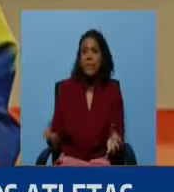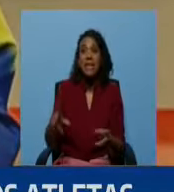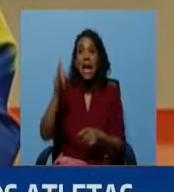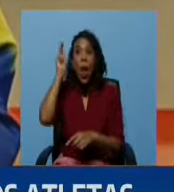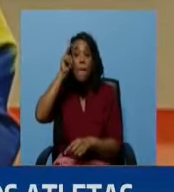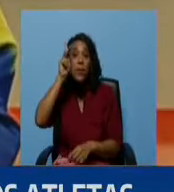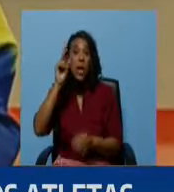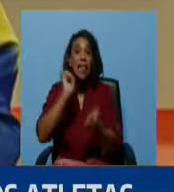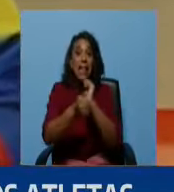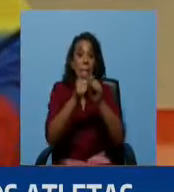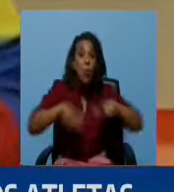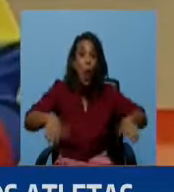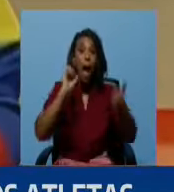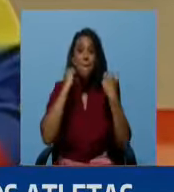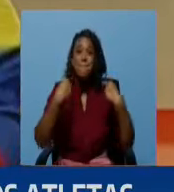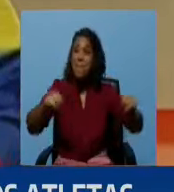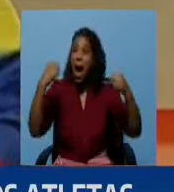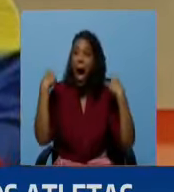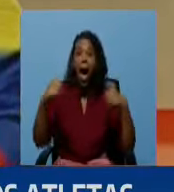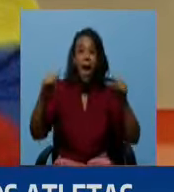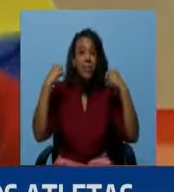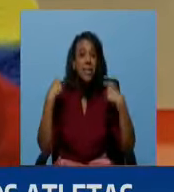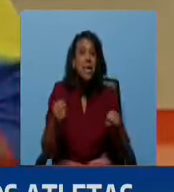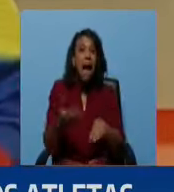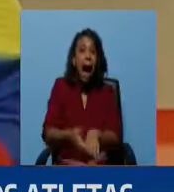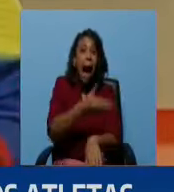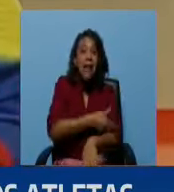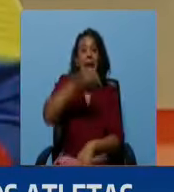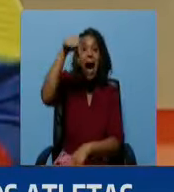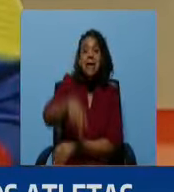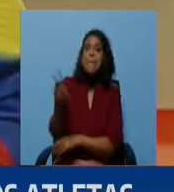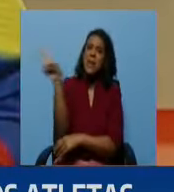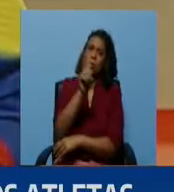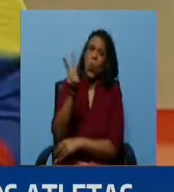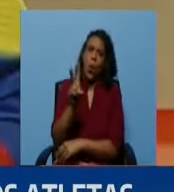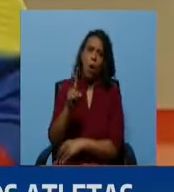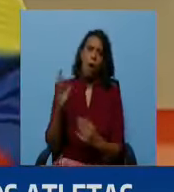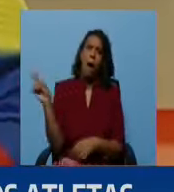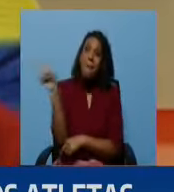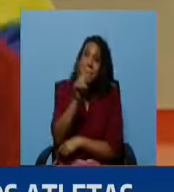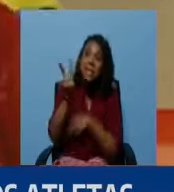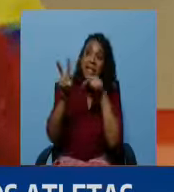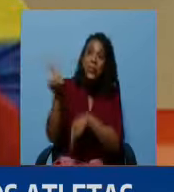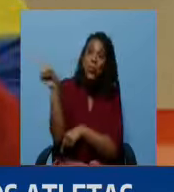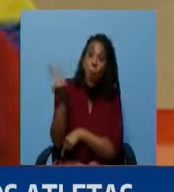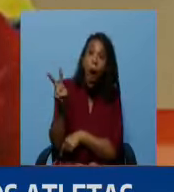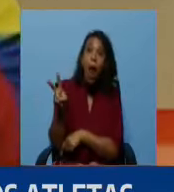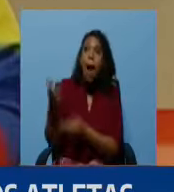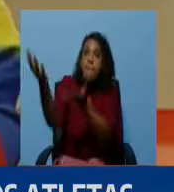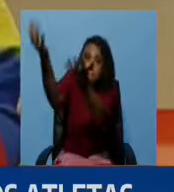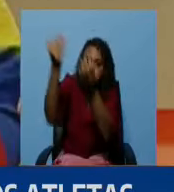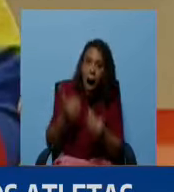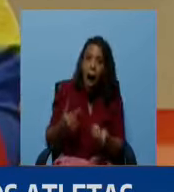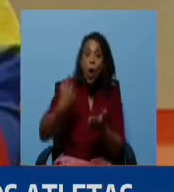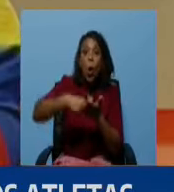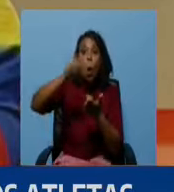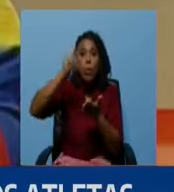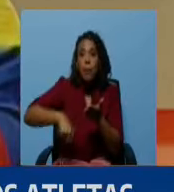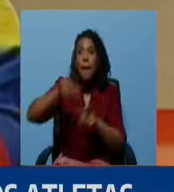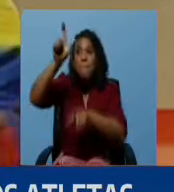entrenamientos y sus ciclos se preparen en Venezuela, y que si hay que traer y contratar